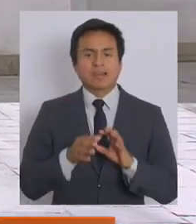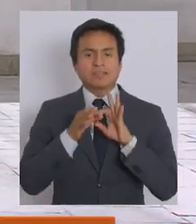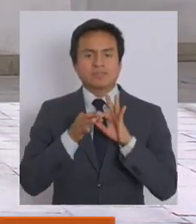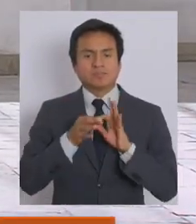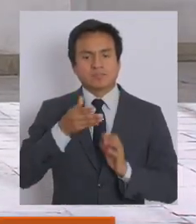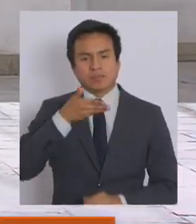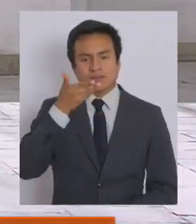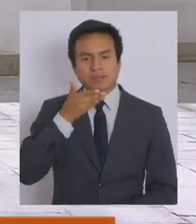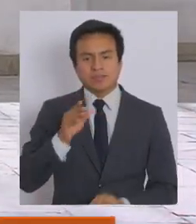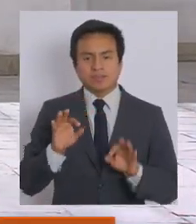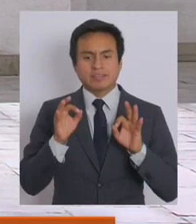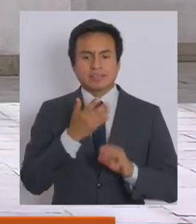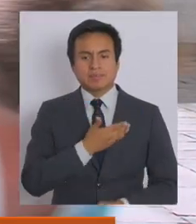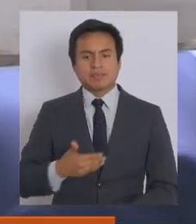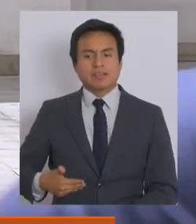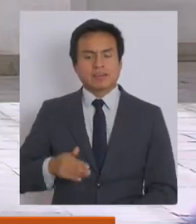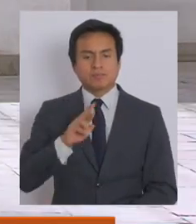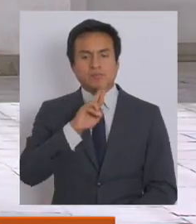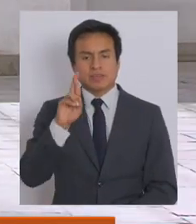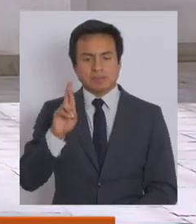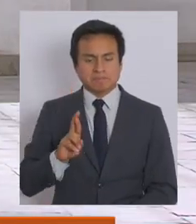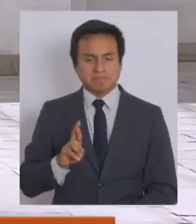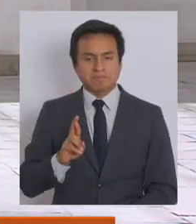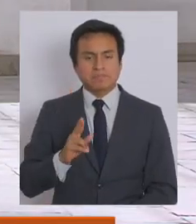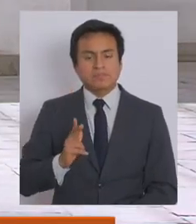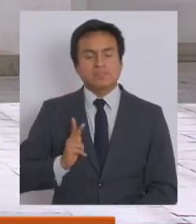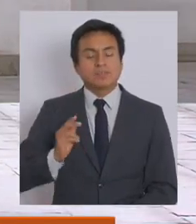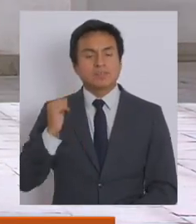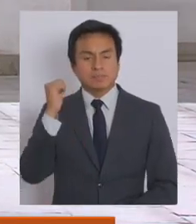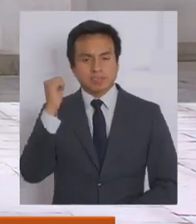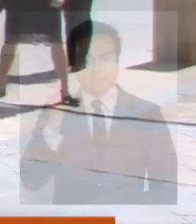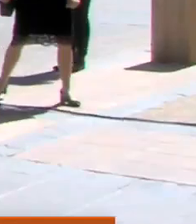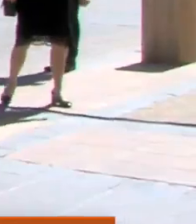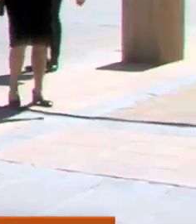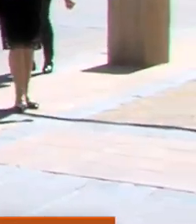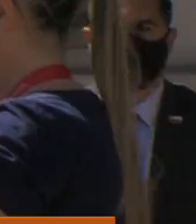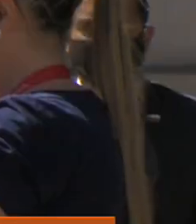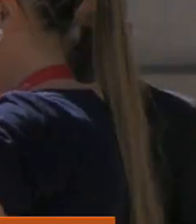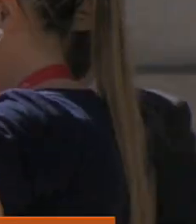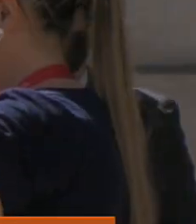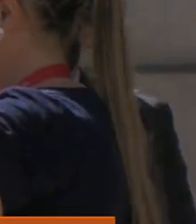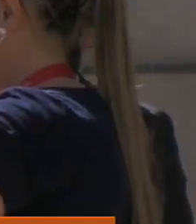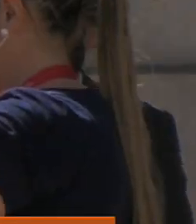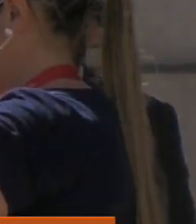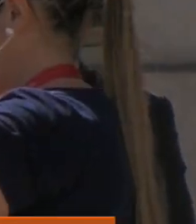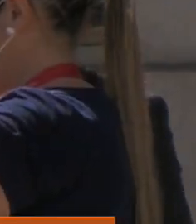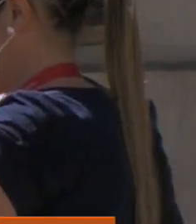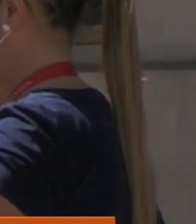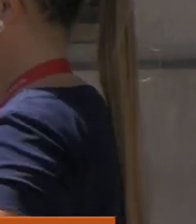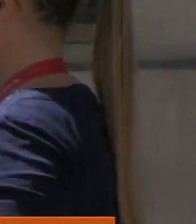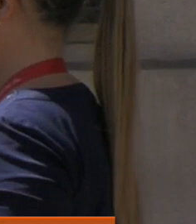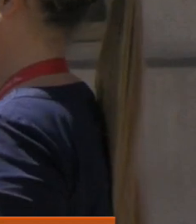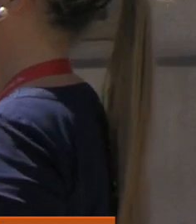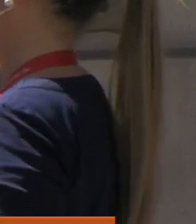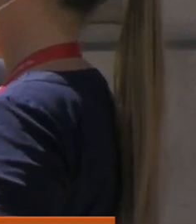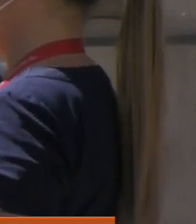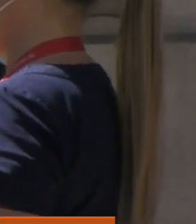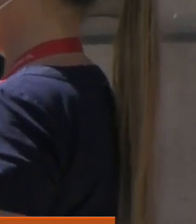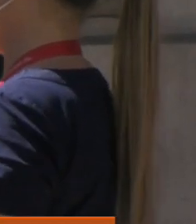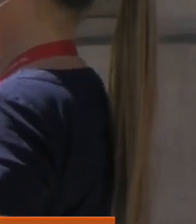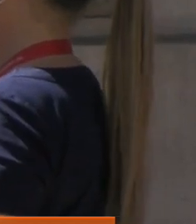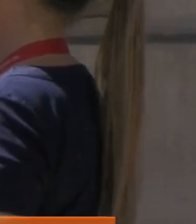Agradecemos las palabras de su excelencia, el presidente. Bien, ahí el presidente Sebastián Piñera, entonces, quien encabeza esta cumbre de la Alianza del Pacífico. El único que ha